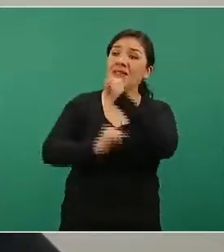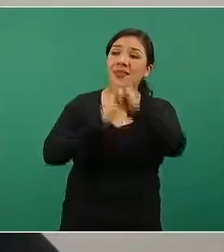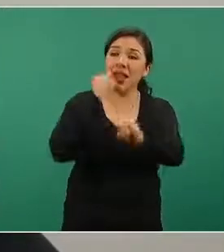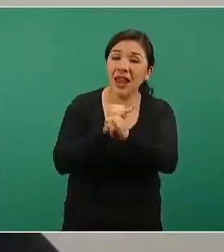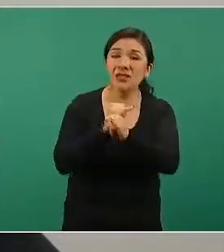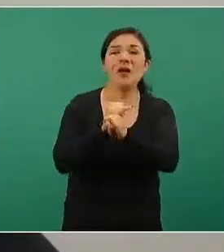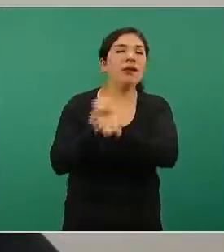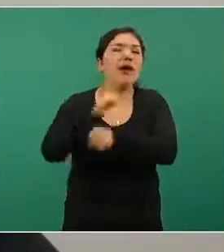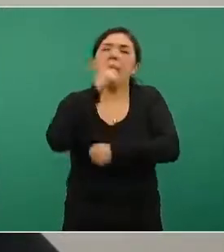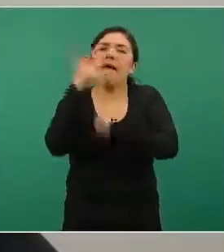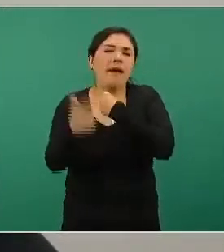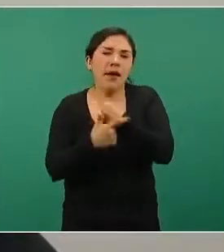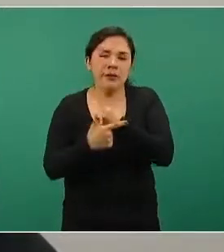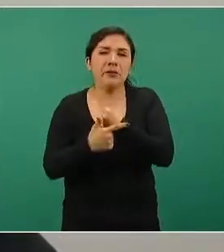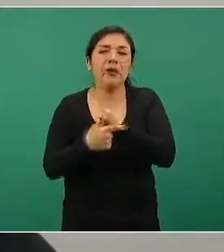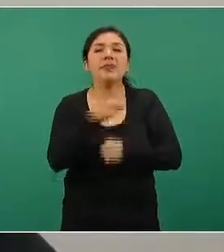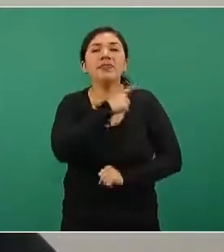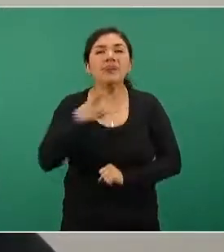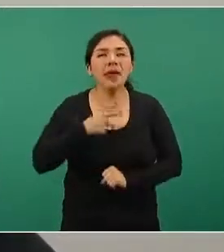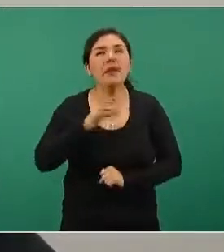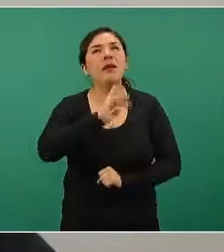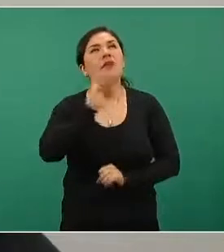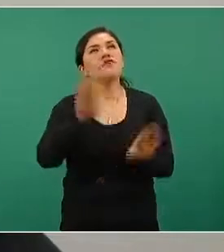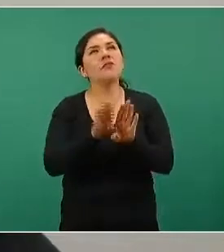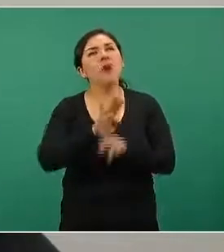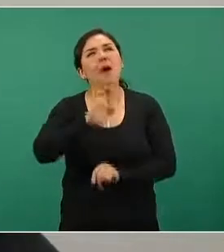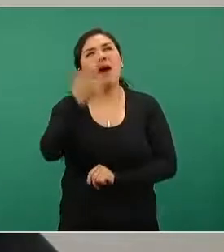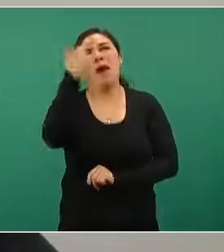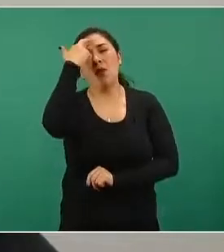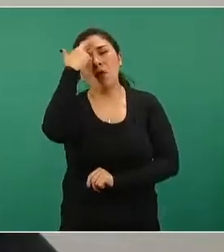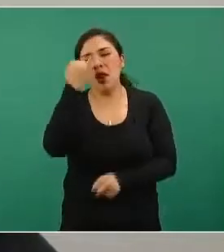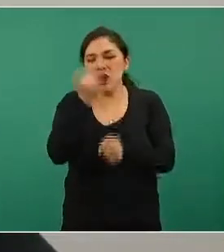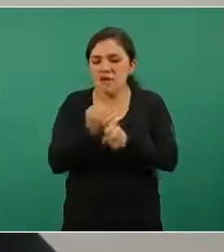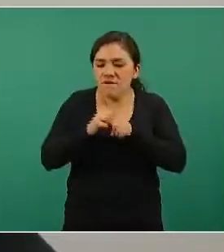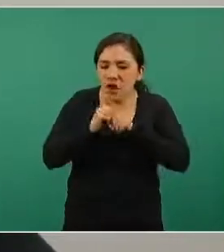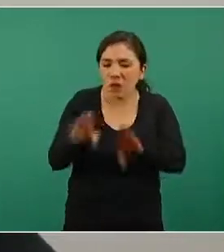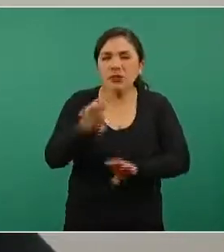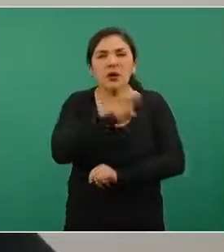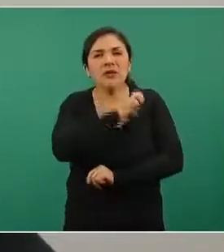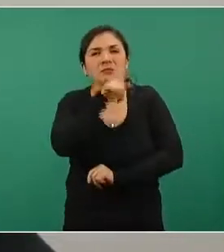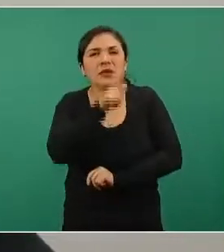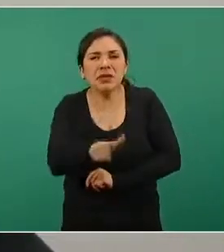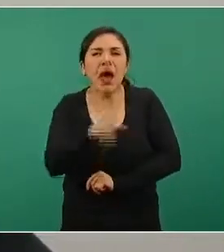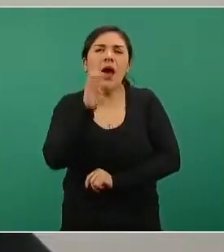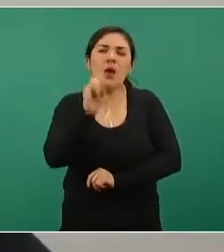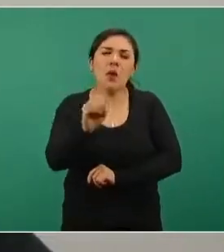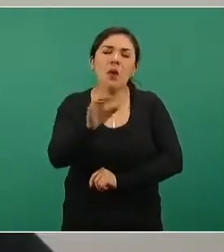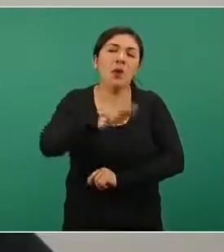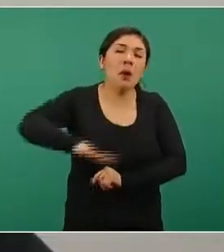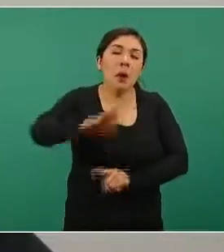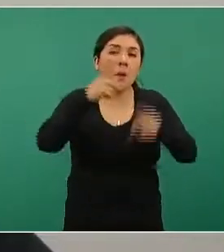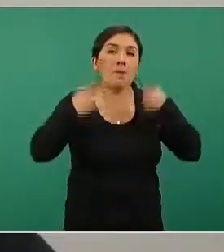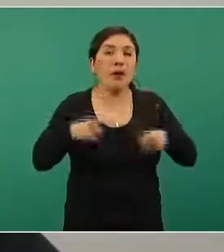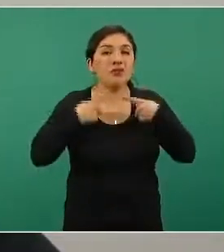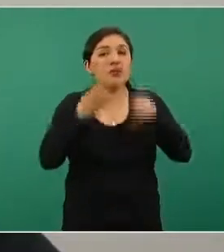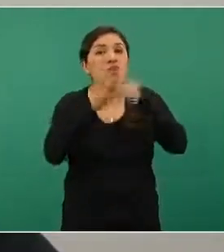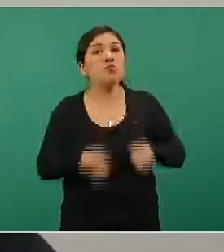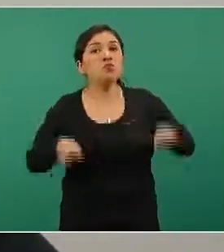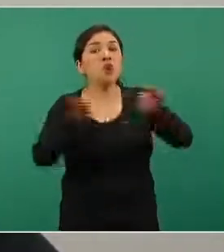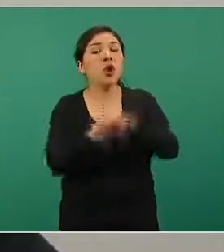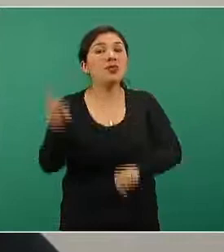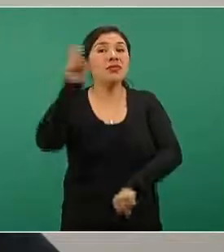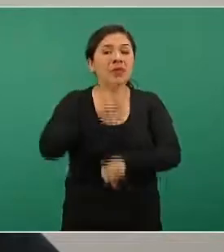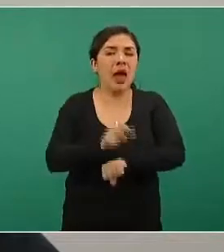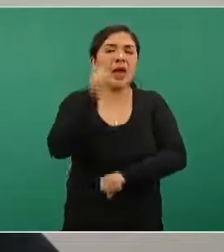que recordar alguna información especial para la población de relevancia, de hacer